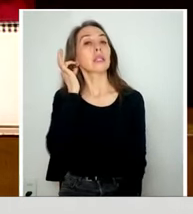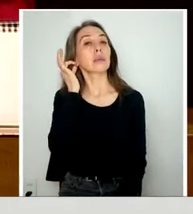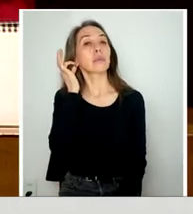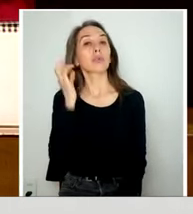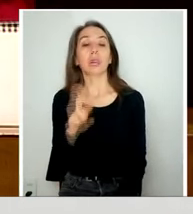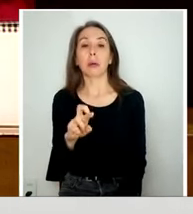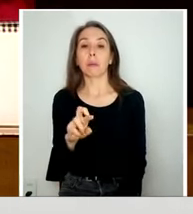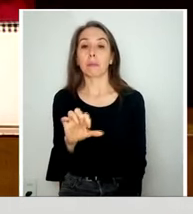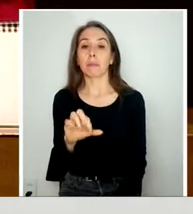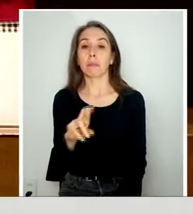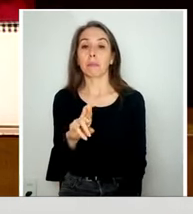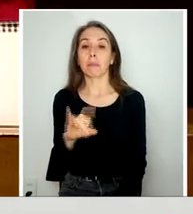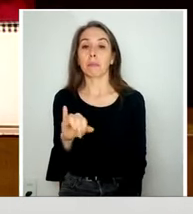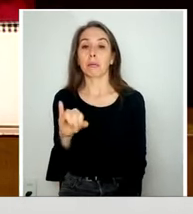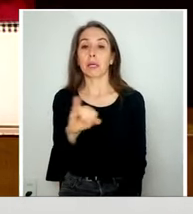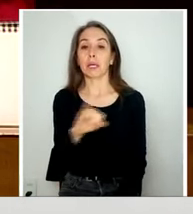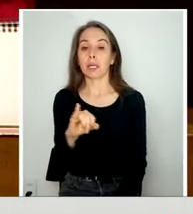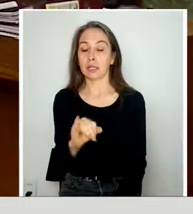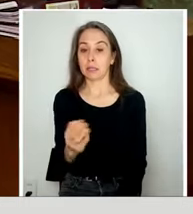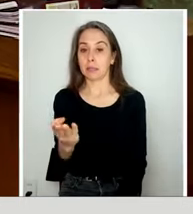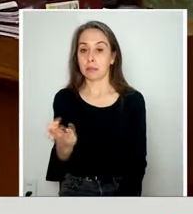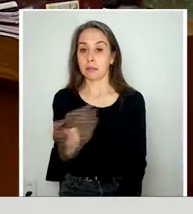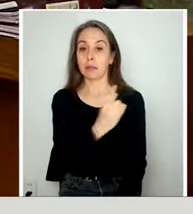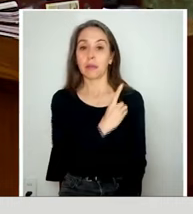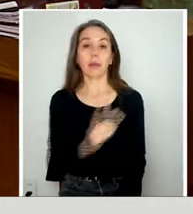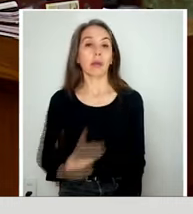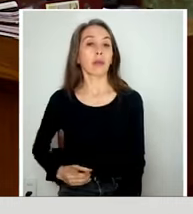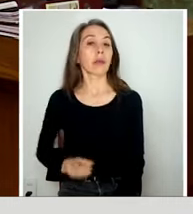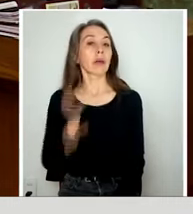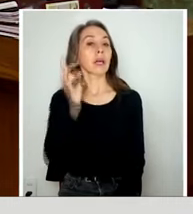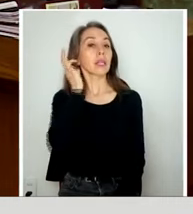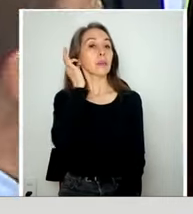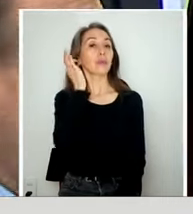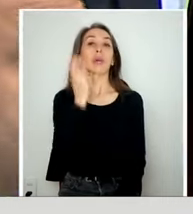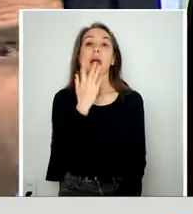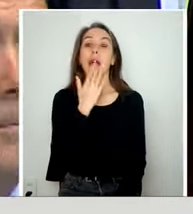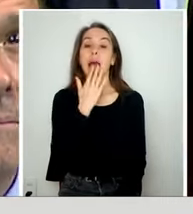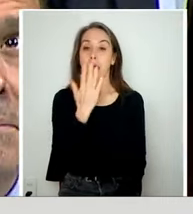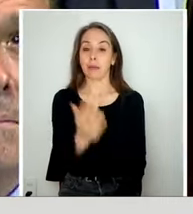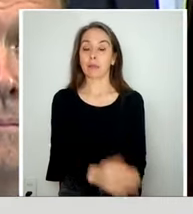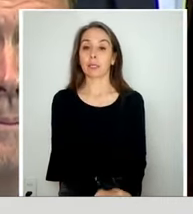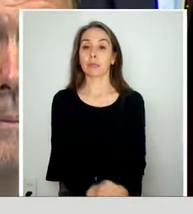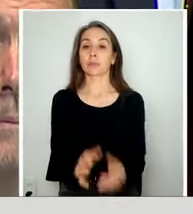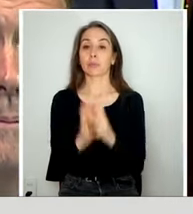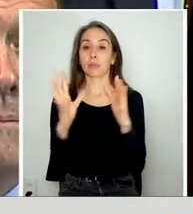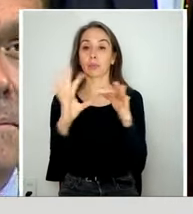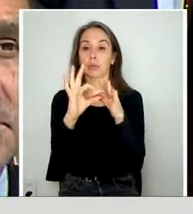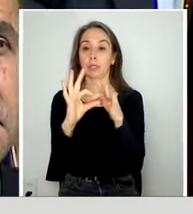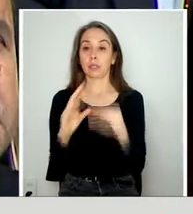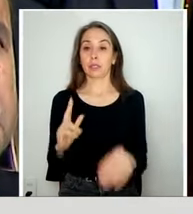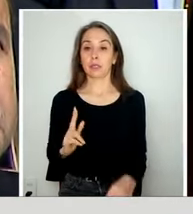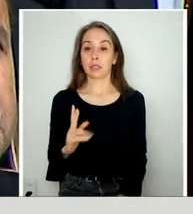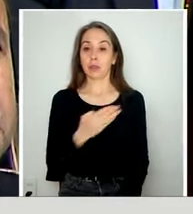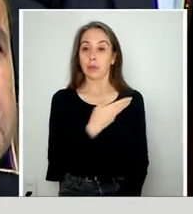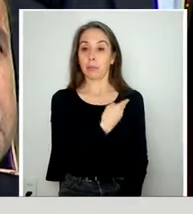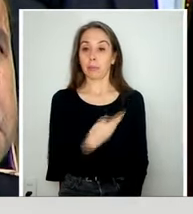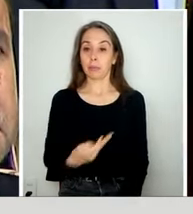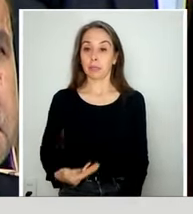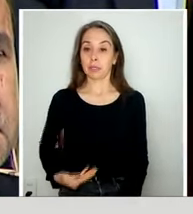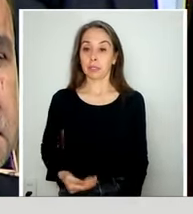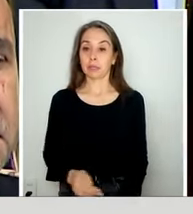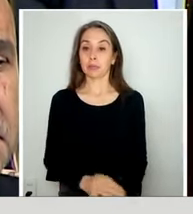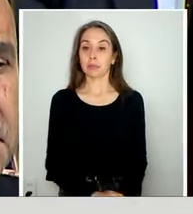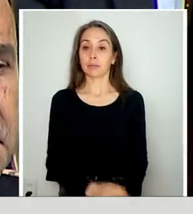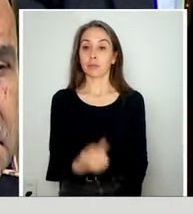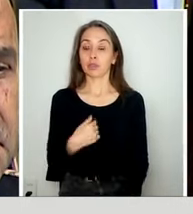Pérez estimada diputada tiene la palabra Muchas gracias señor presidente he pedido